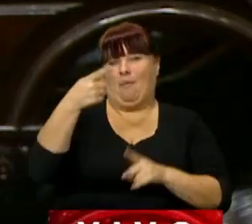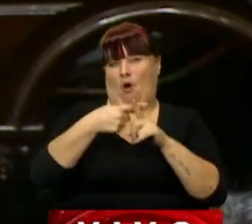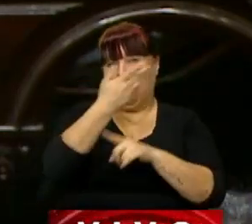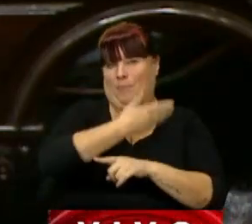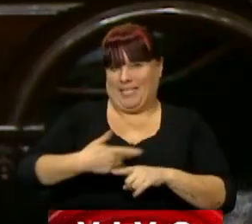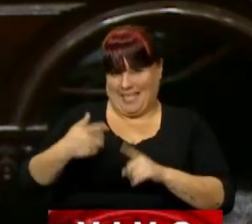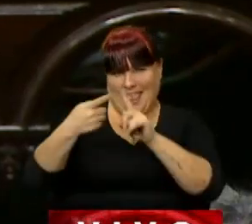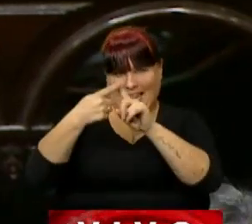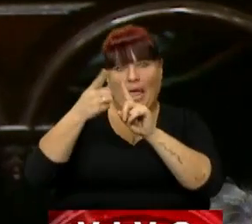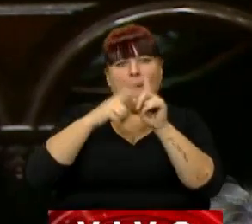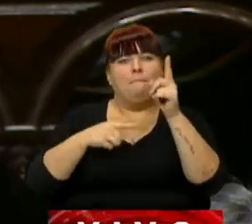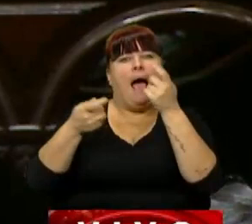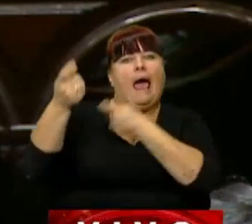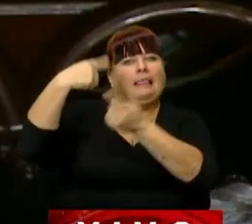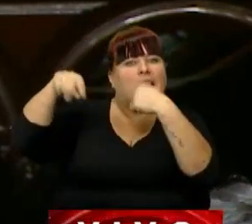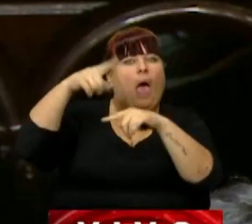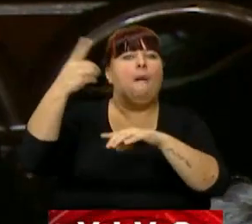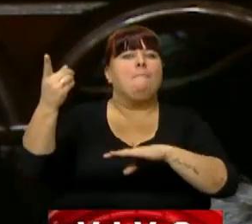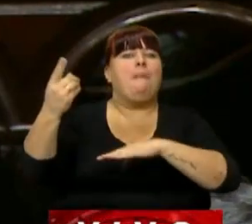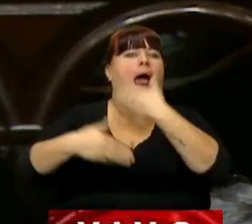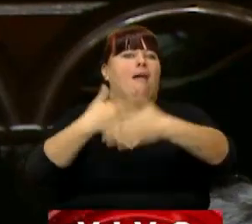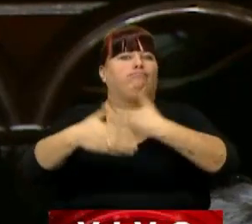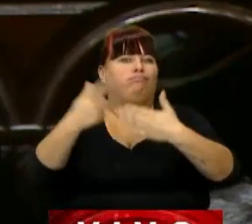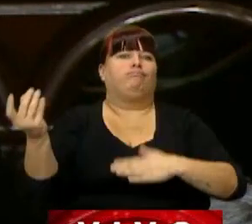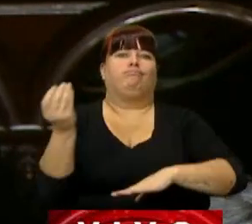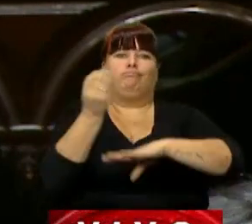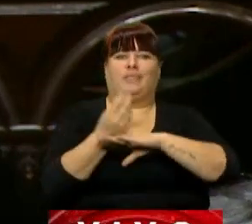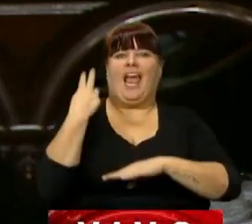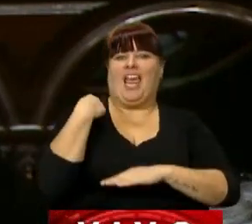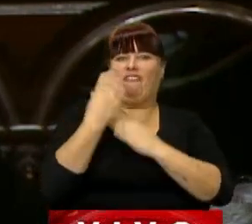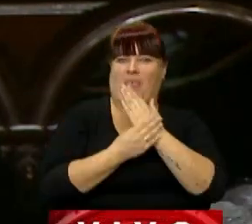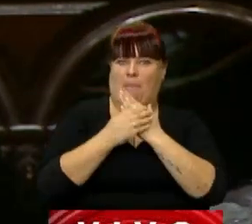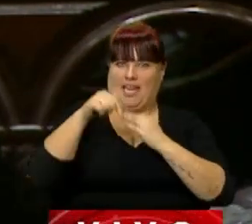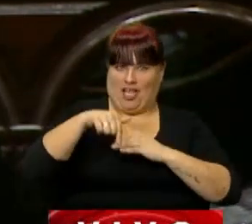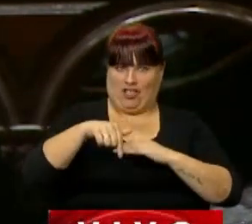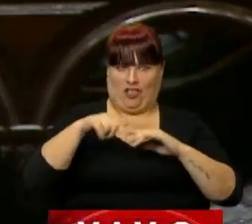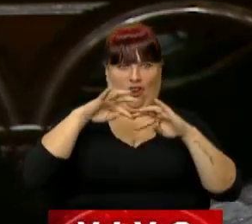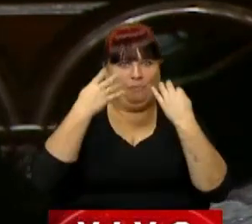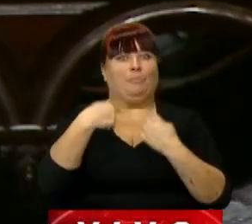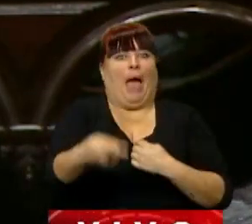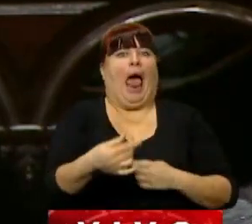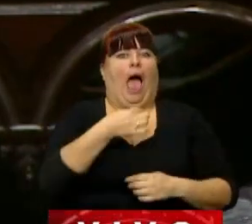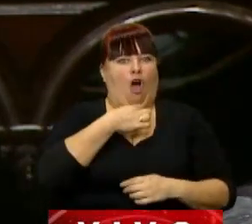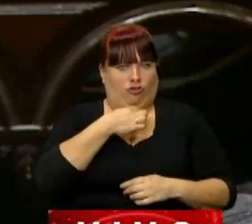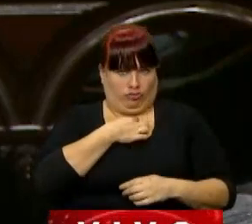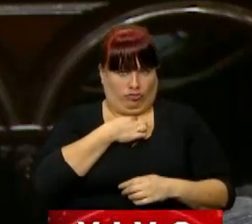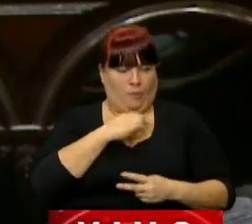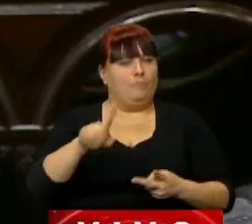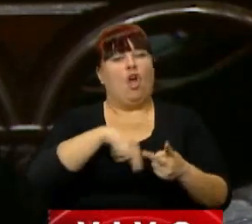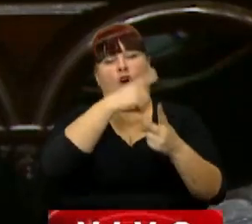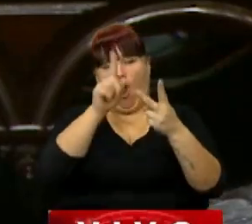haciendo las gestiones necesarias para poder avanzar en la presencia del jefe de gabinete aquí en el mes de agosto.